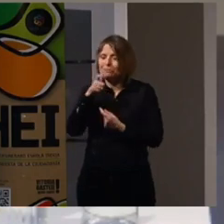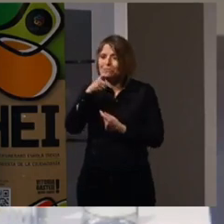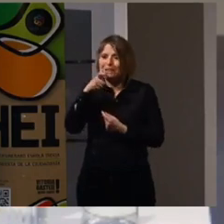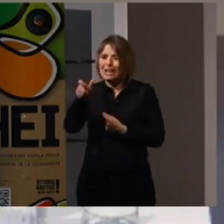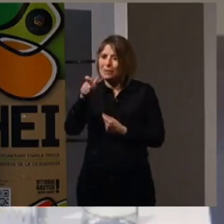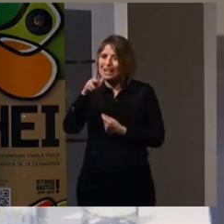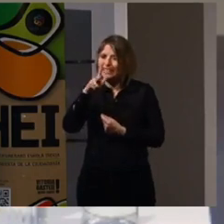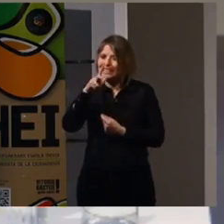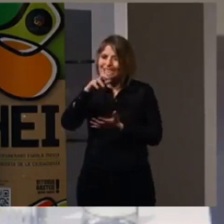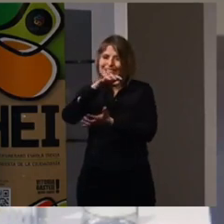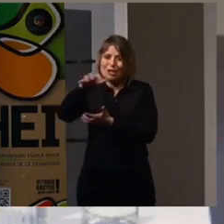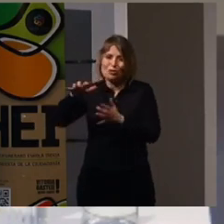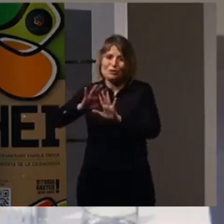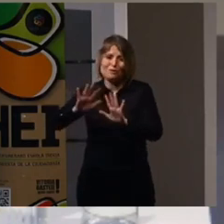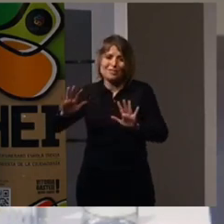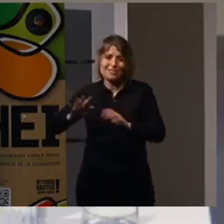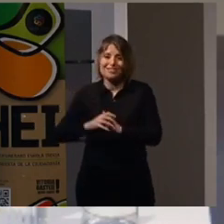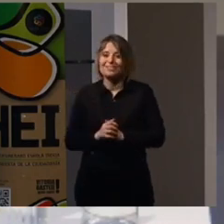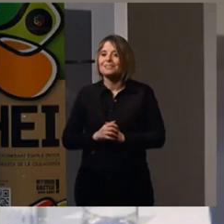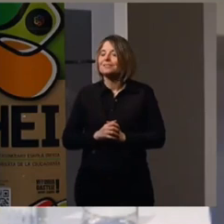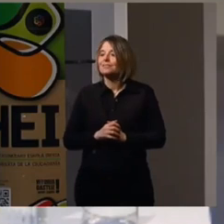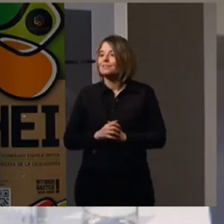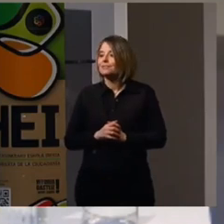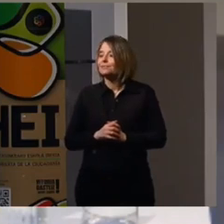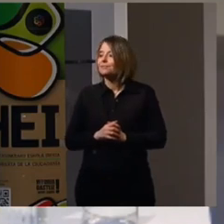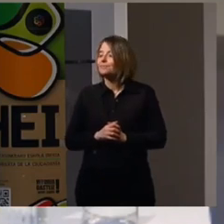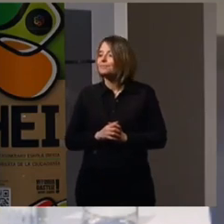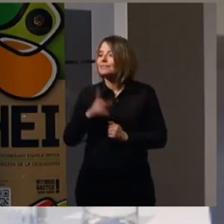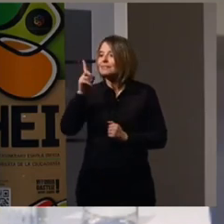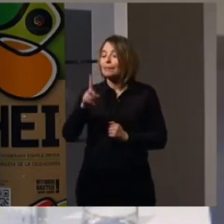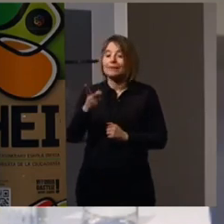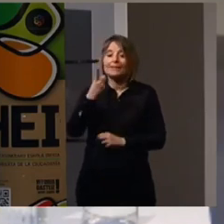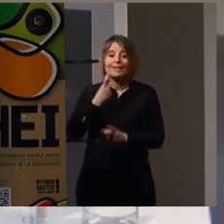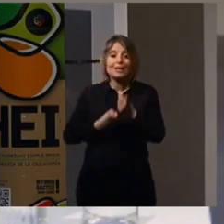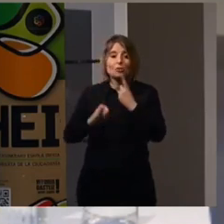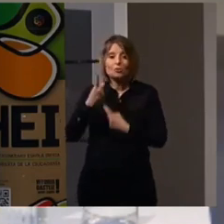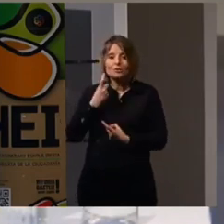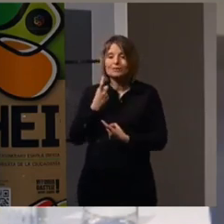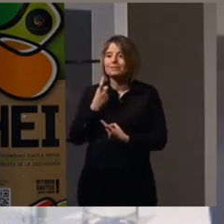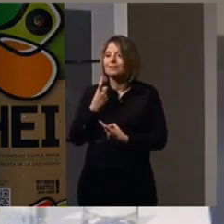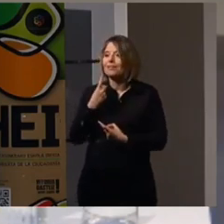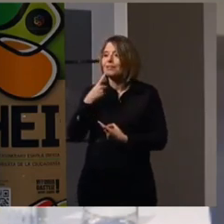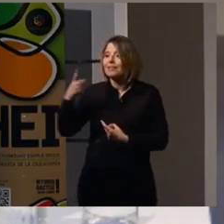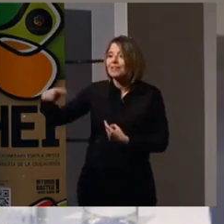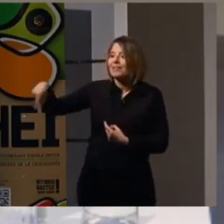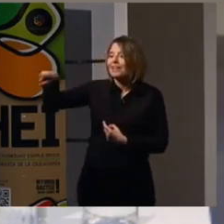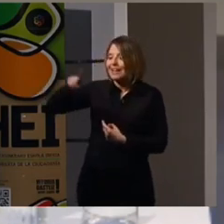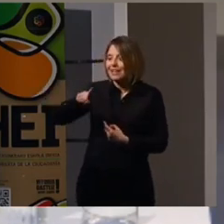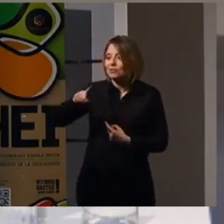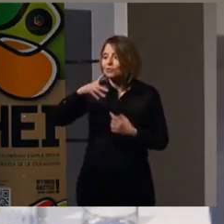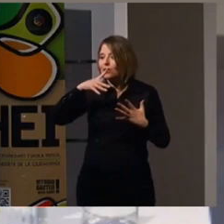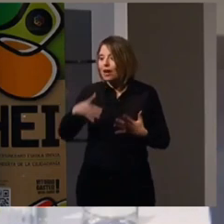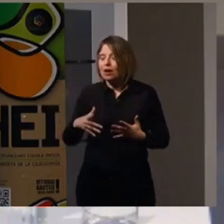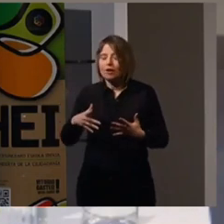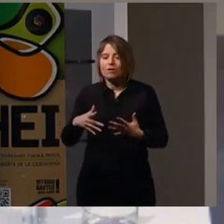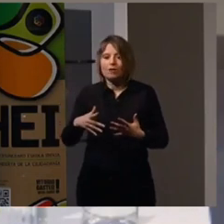es terrorífica. Y hace poco salía también una encuesta que decía que son ellos y ellas las que están viviendo con